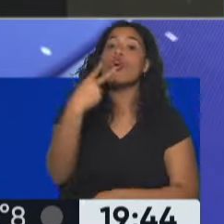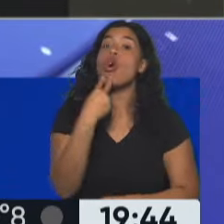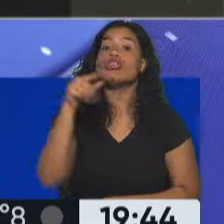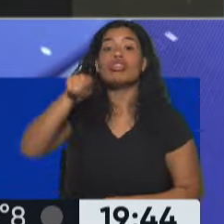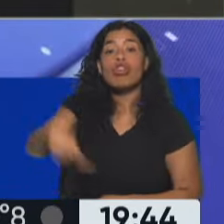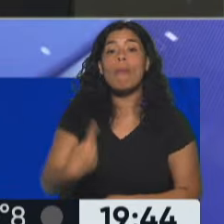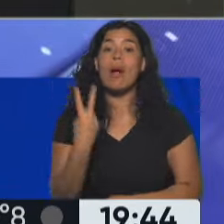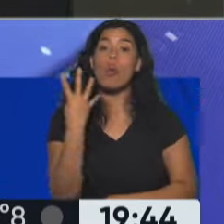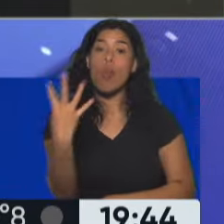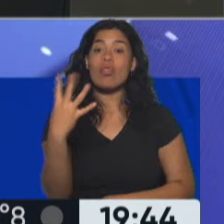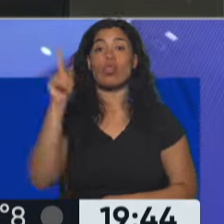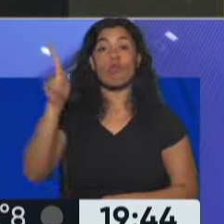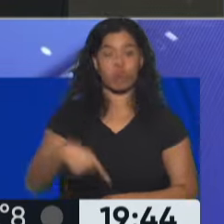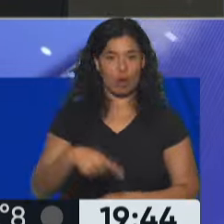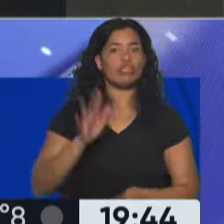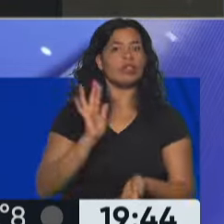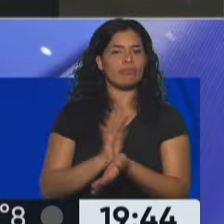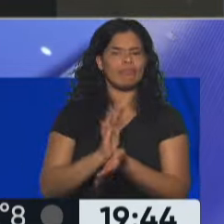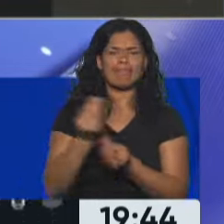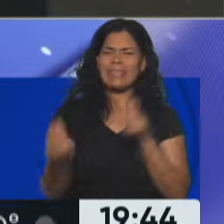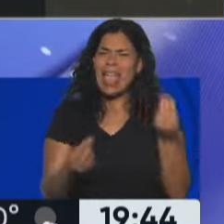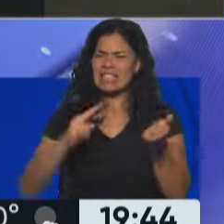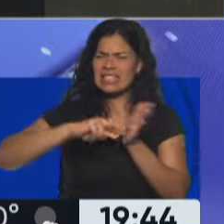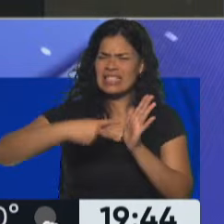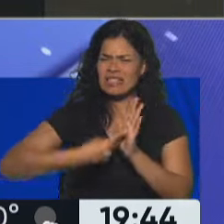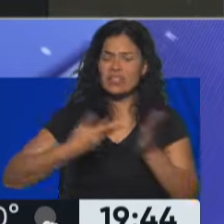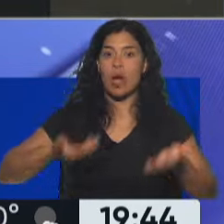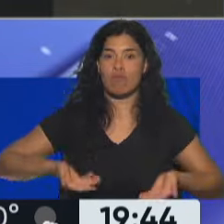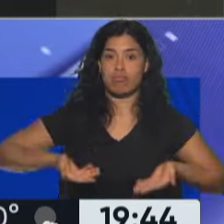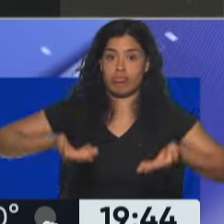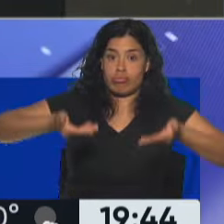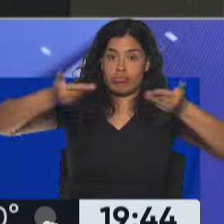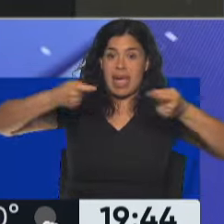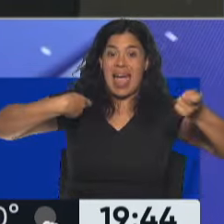211,4%, lo que implicaba un incremento en términos del gasto para el gobierno de